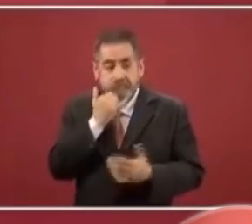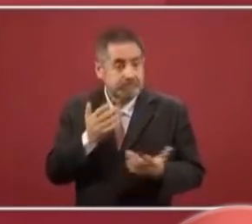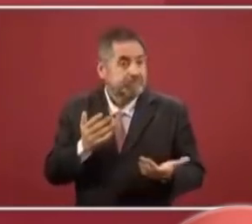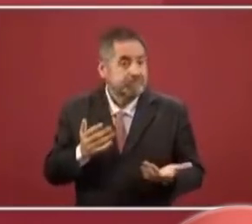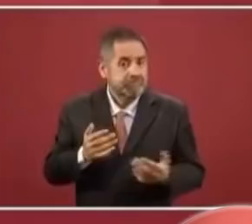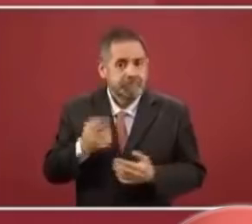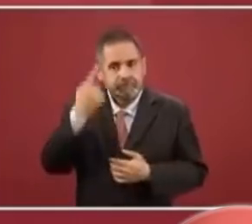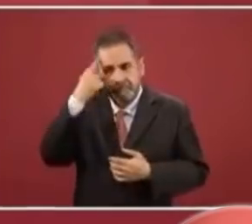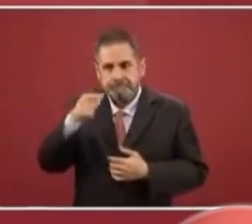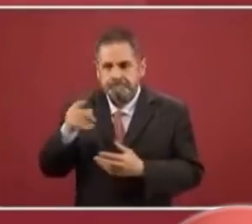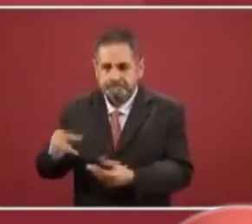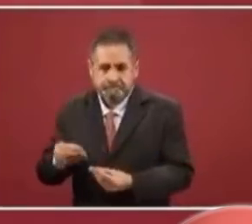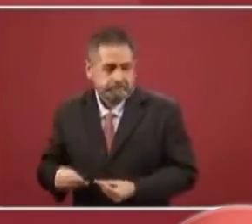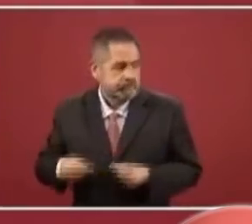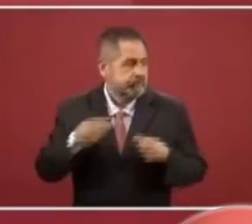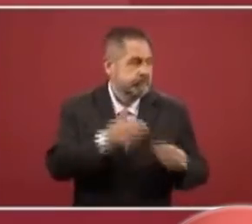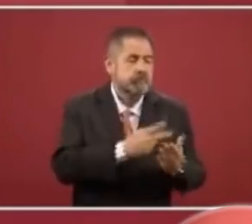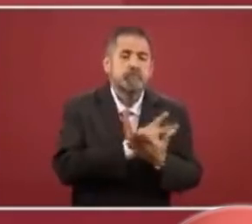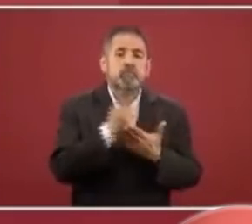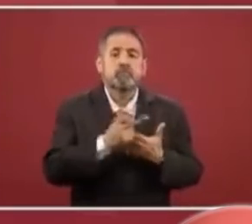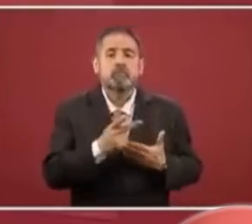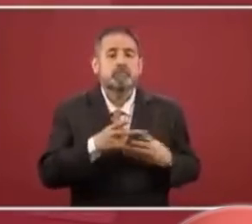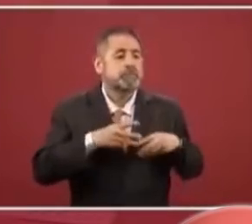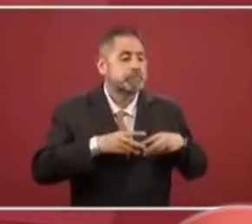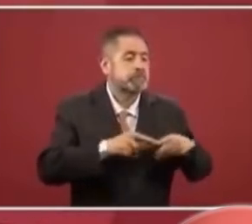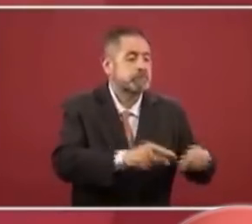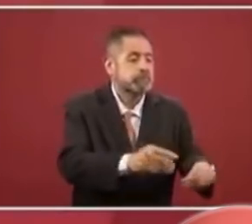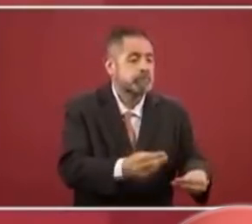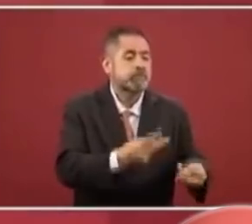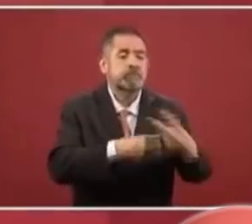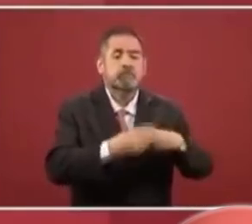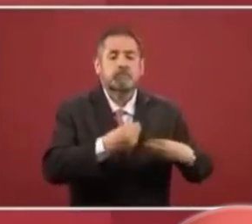para el programa Sembrando Vida.